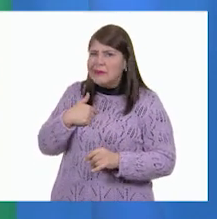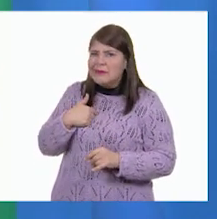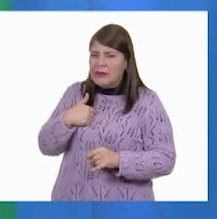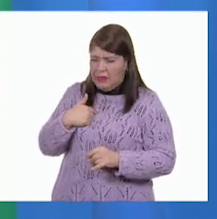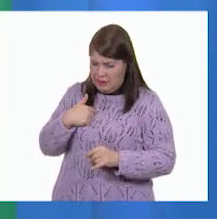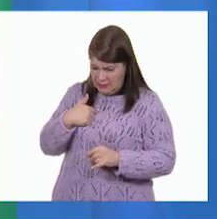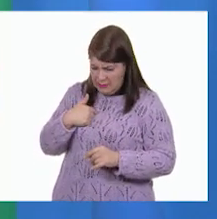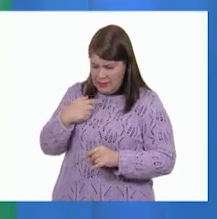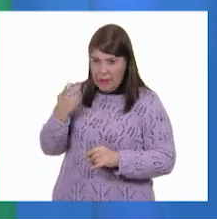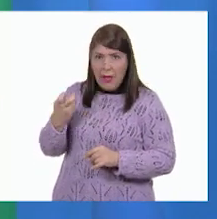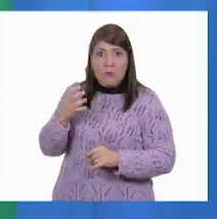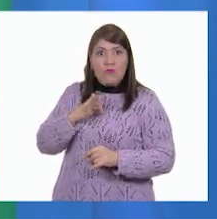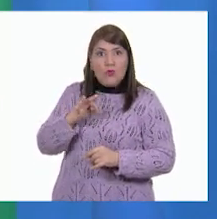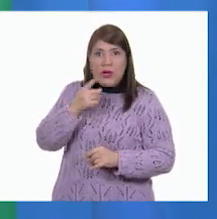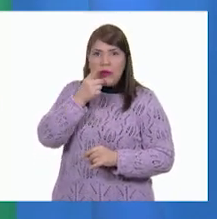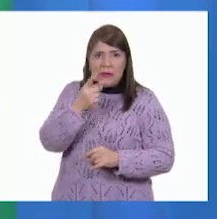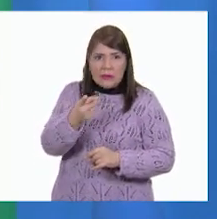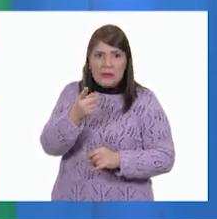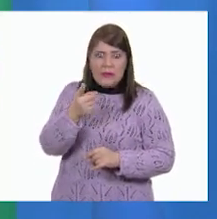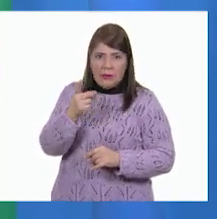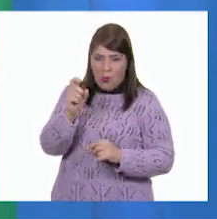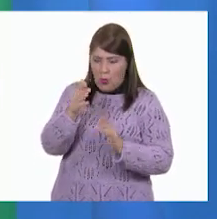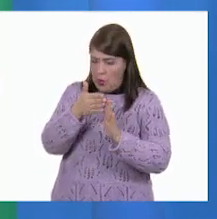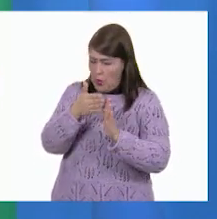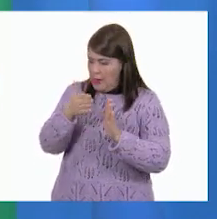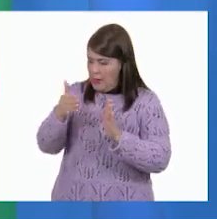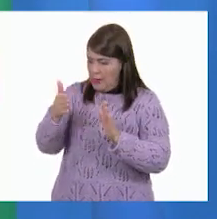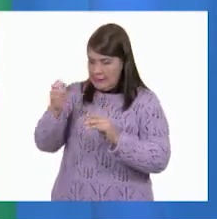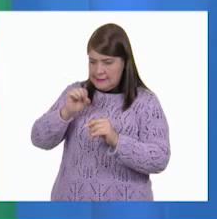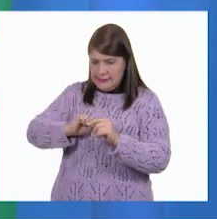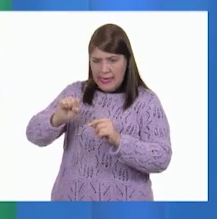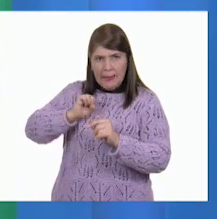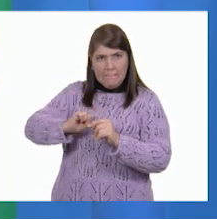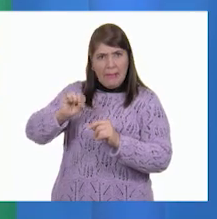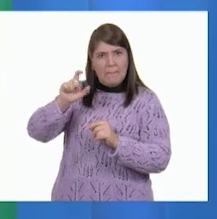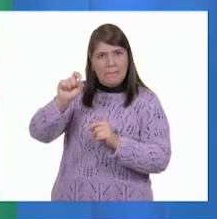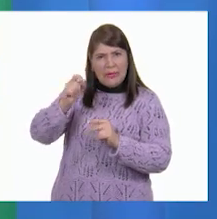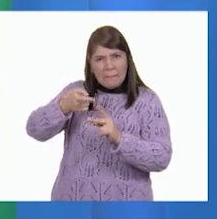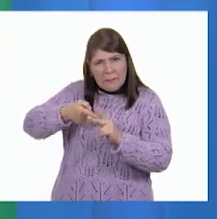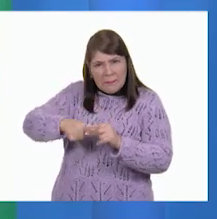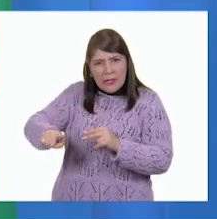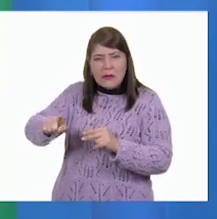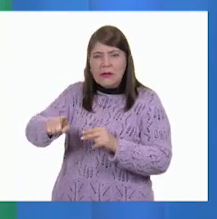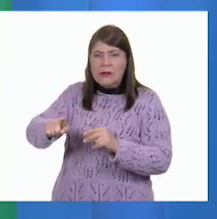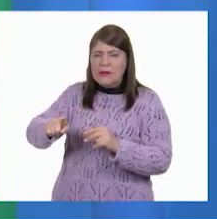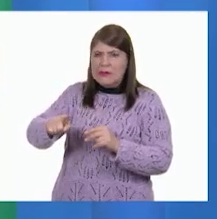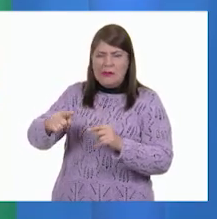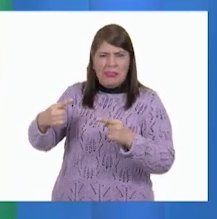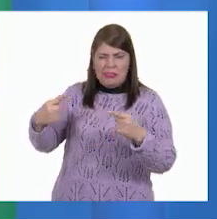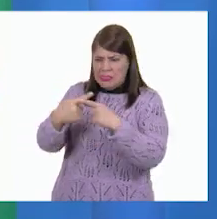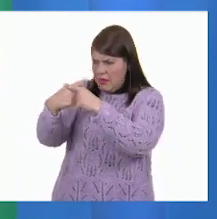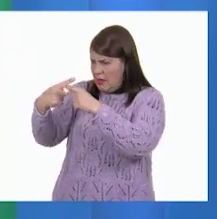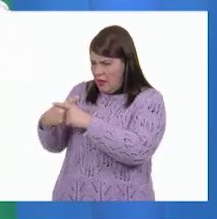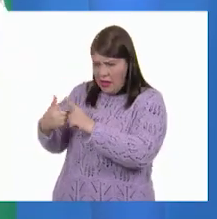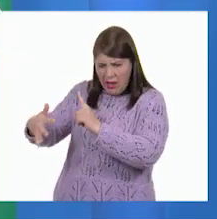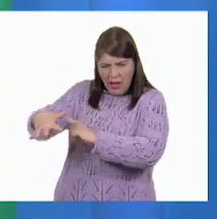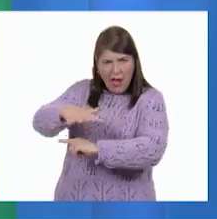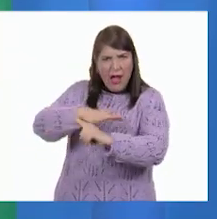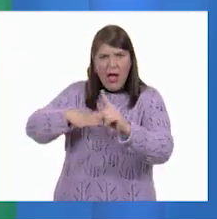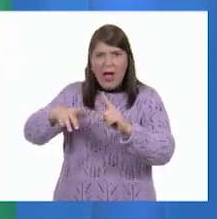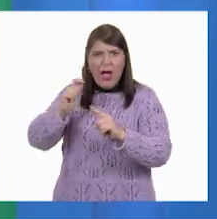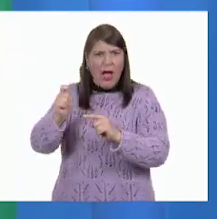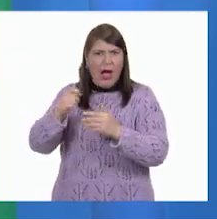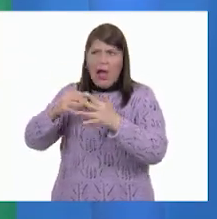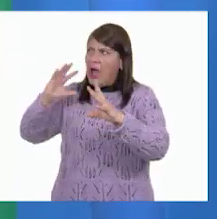esto podríamos decir que al iniciar el siglo XX afloraron las contradicciones generadas de